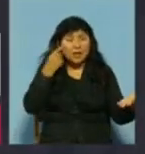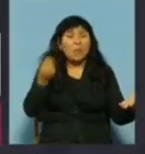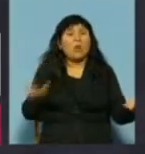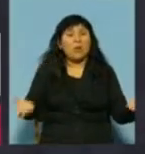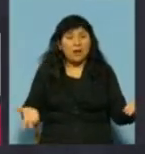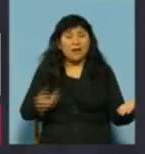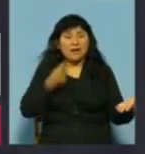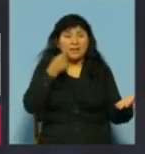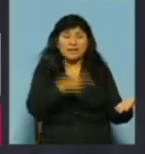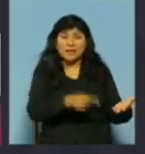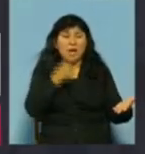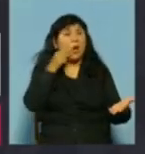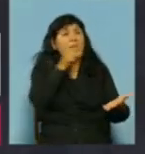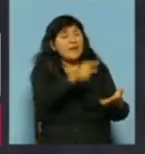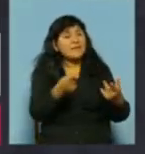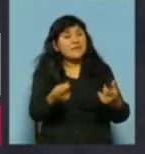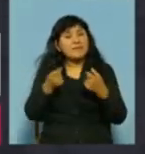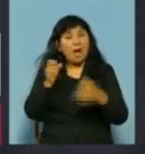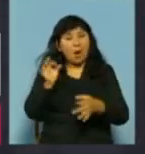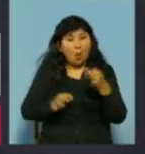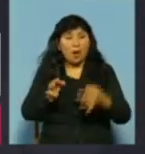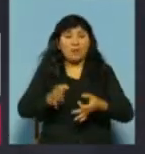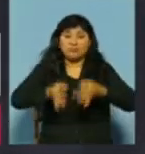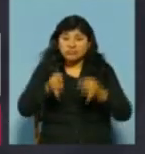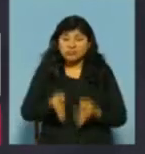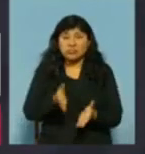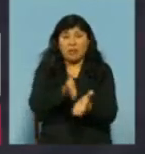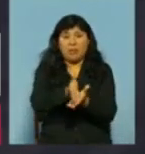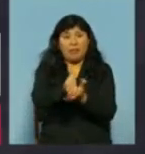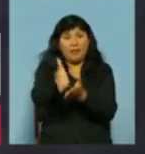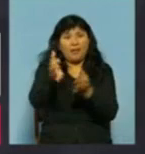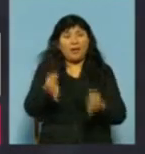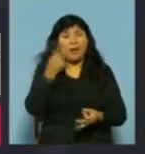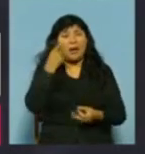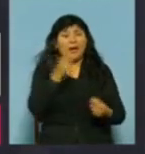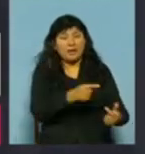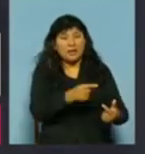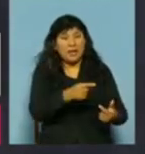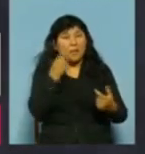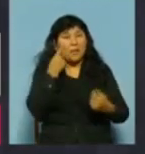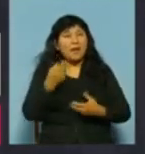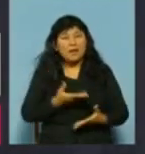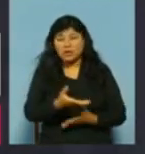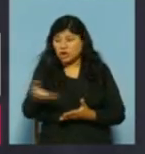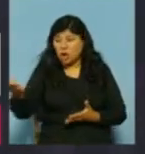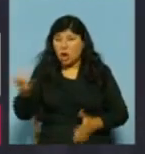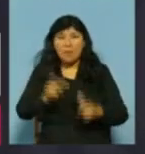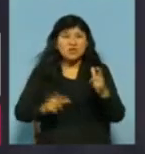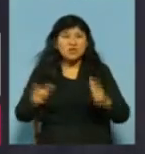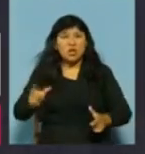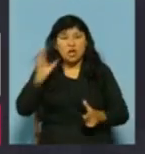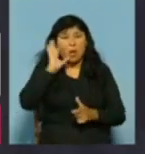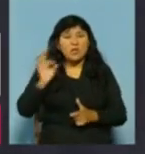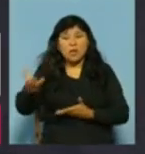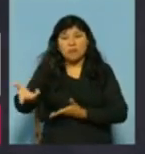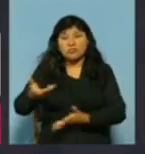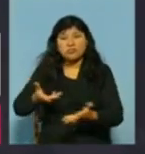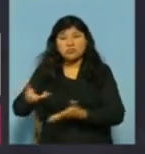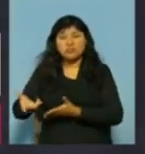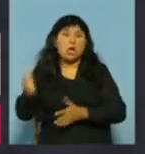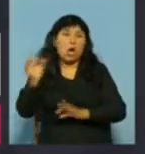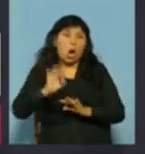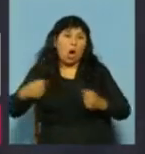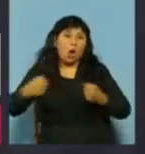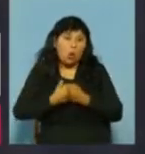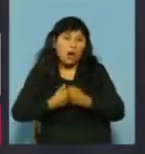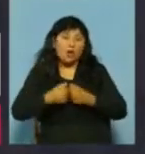actuar objetivamente. Eso significa que la gente pueda compartir lo que hace, pueda estar de acuerdo con lo que hace. ¿Con